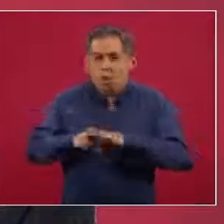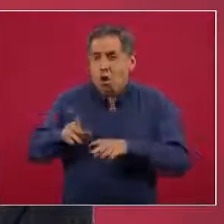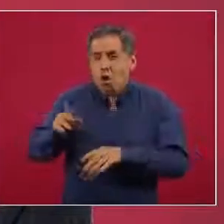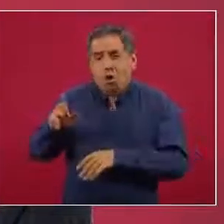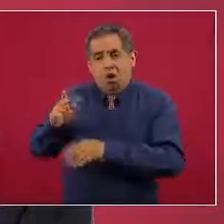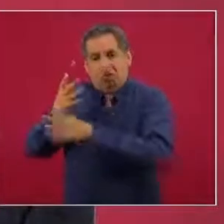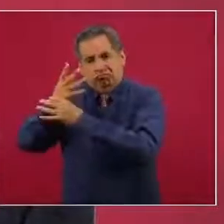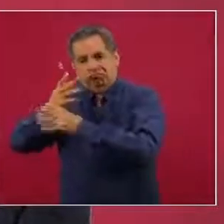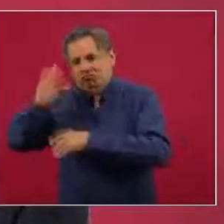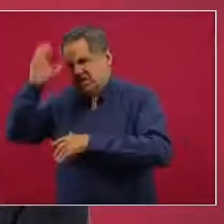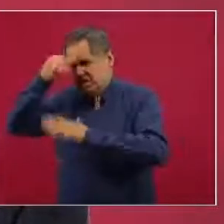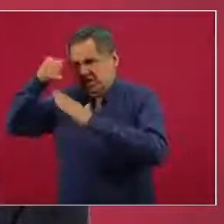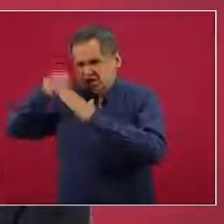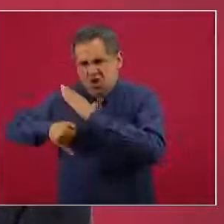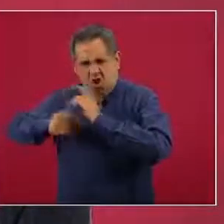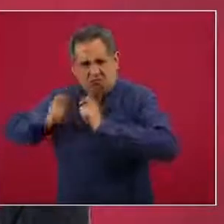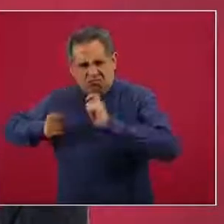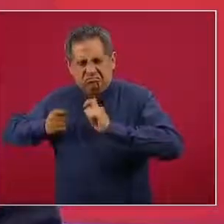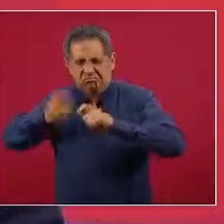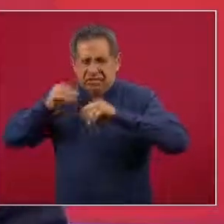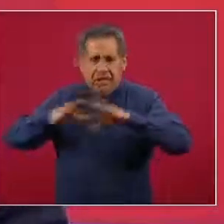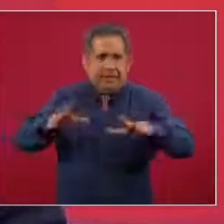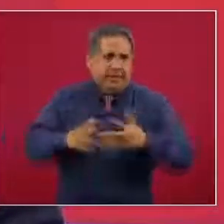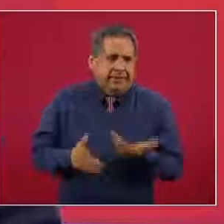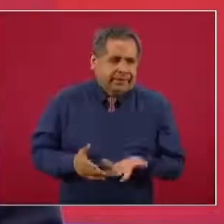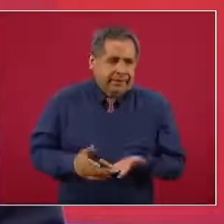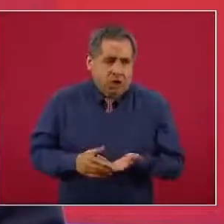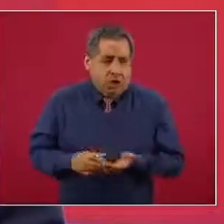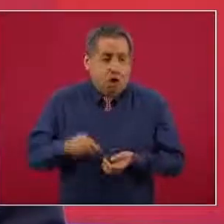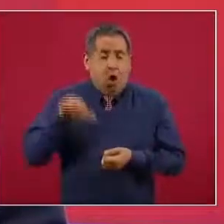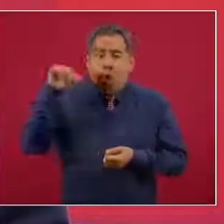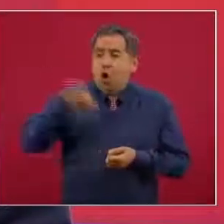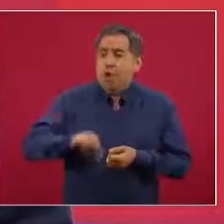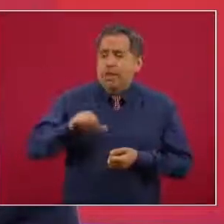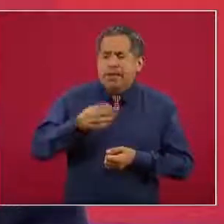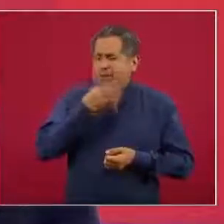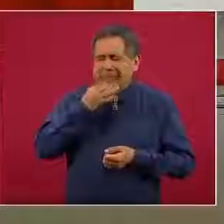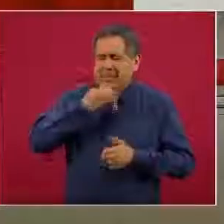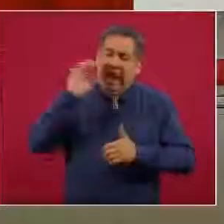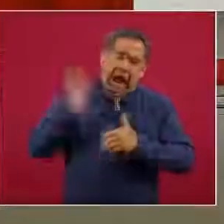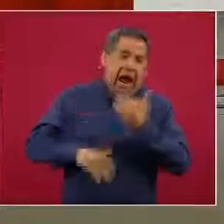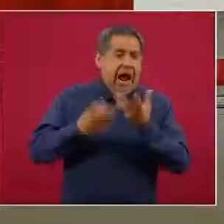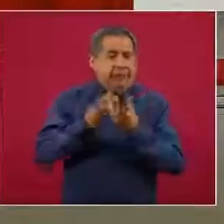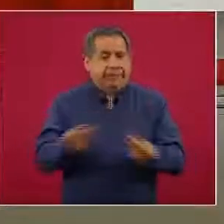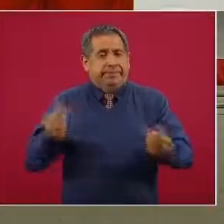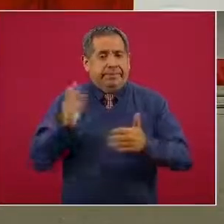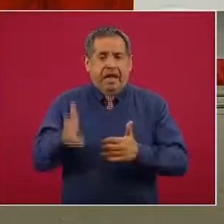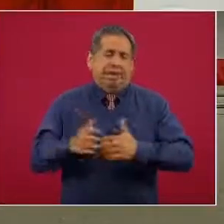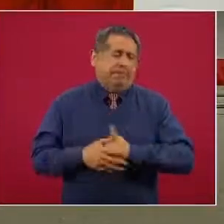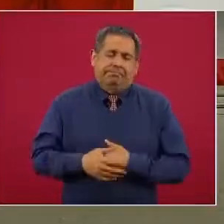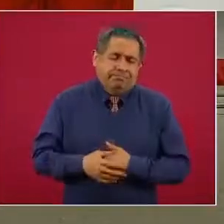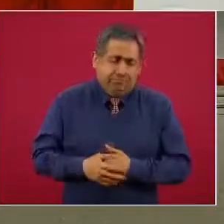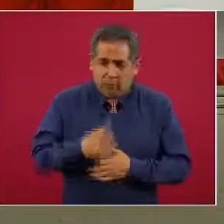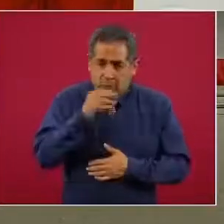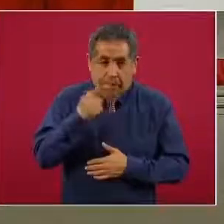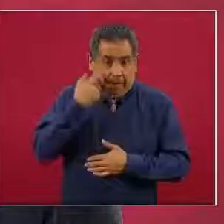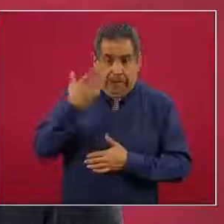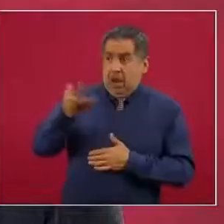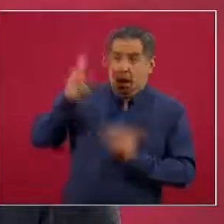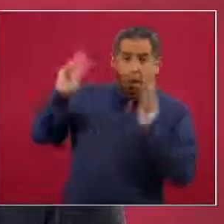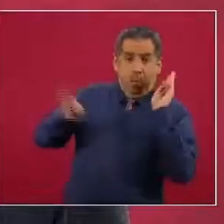científica, una realidad técnica. No se pueden evitar de la noche a la mañana. La prueba fehaciente es lo que está ocurriendo en el